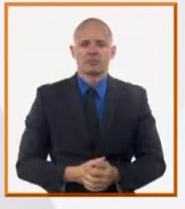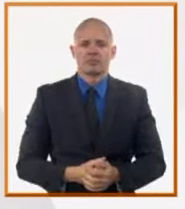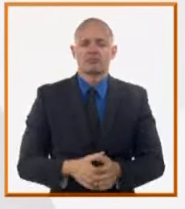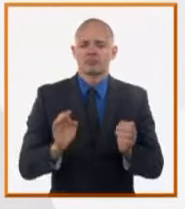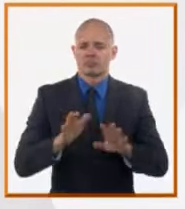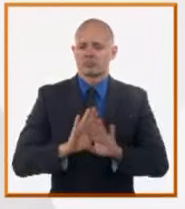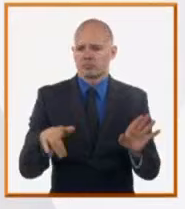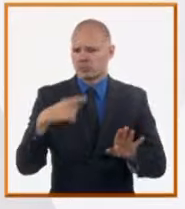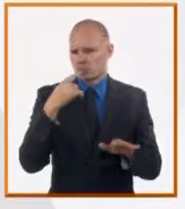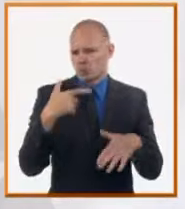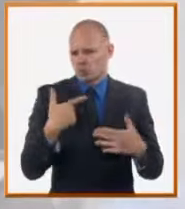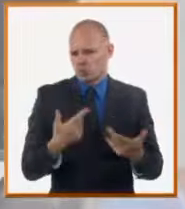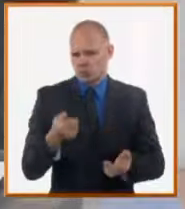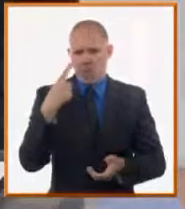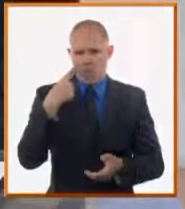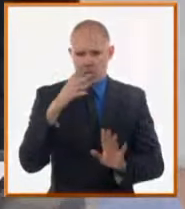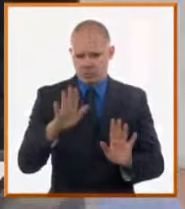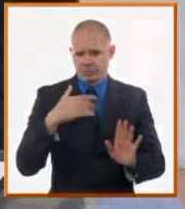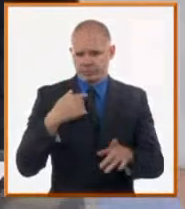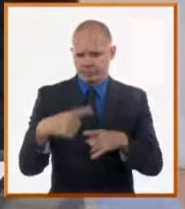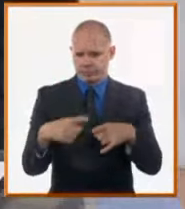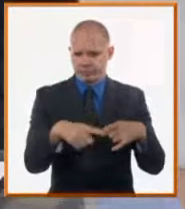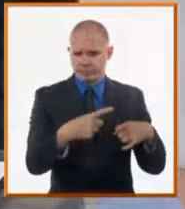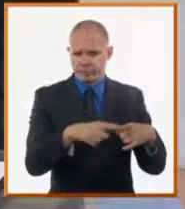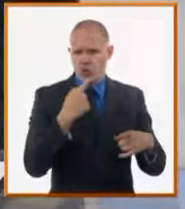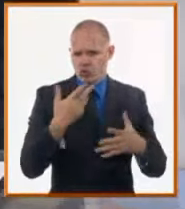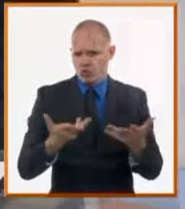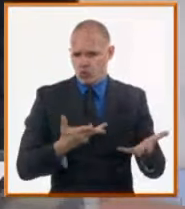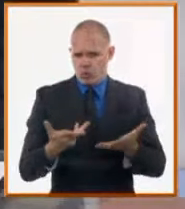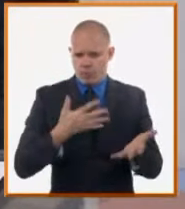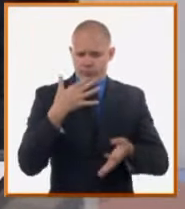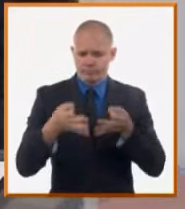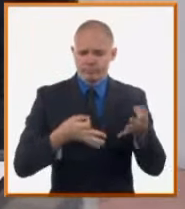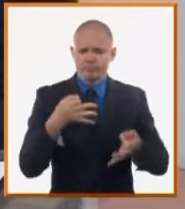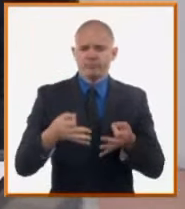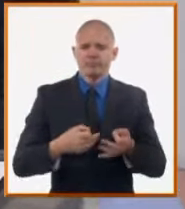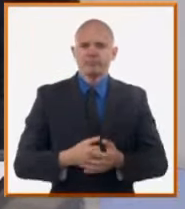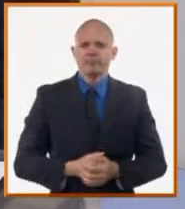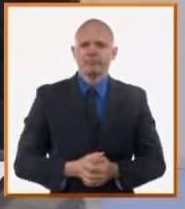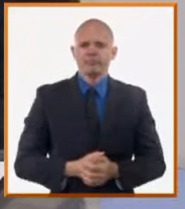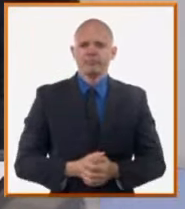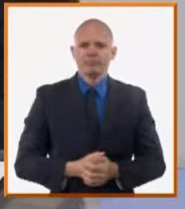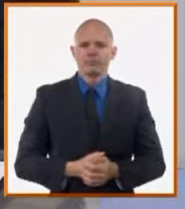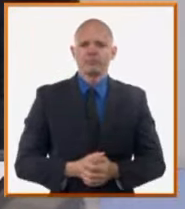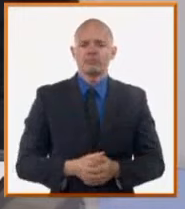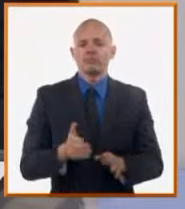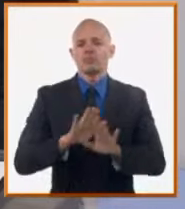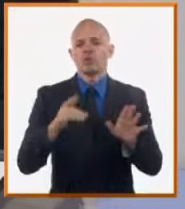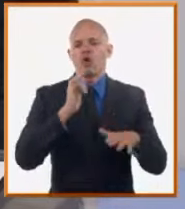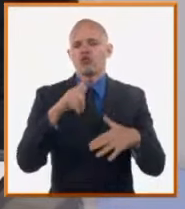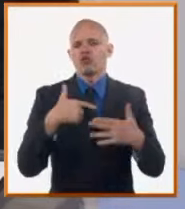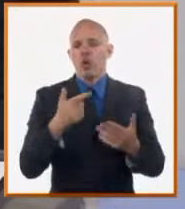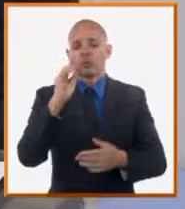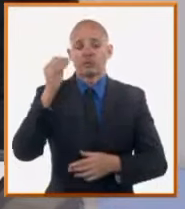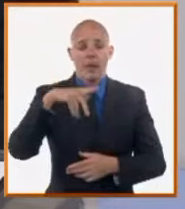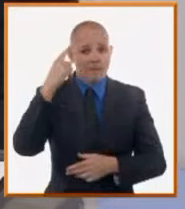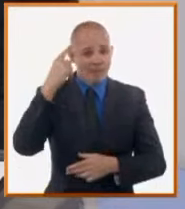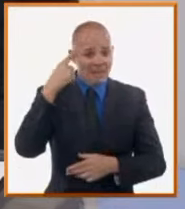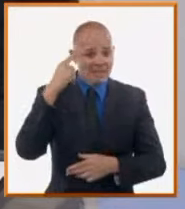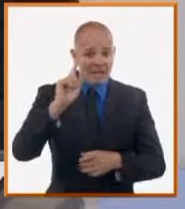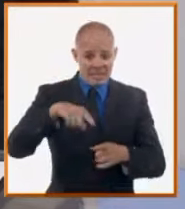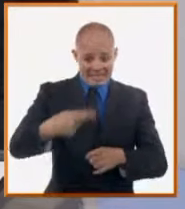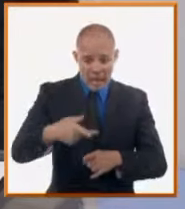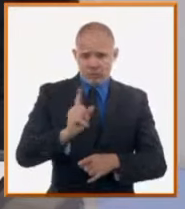estructura un mecanismo de financiación de la adquisición de los combustibles que no tiene un efecto en lo inmediato pero sí